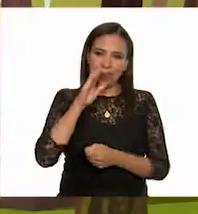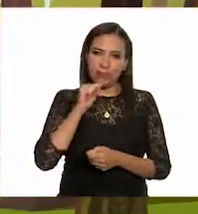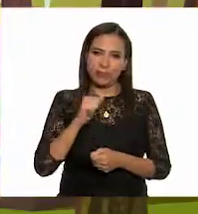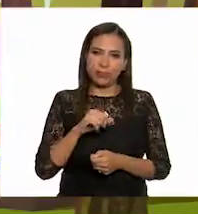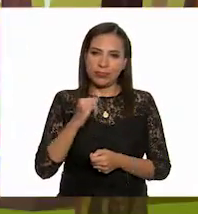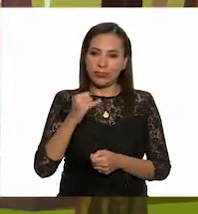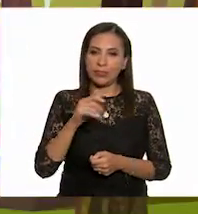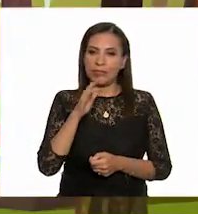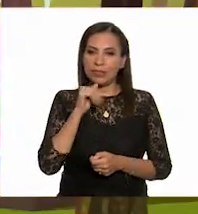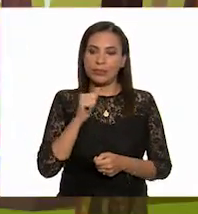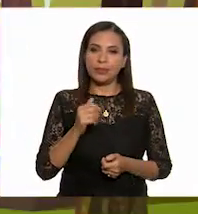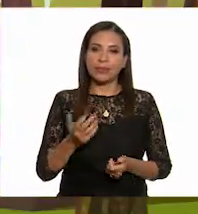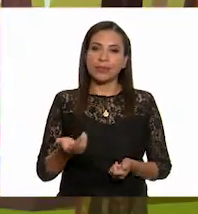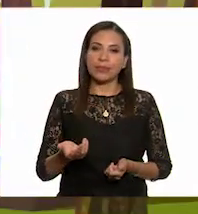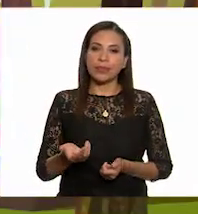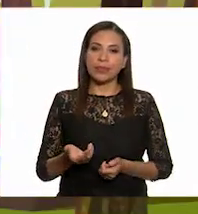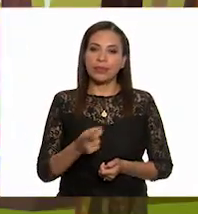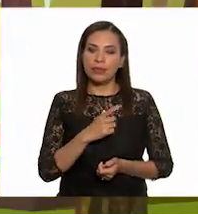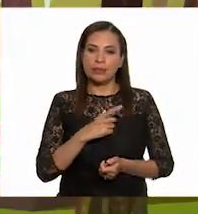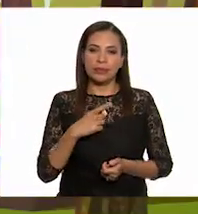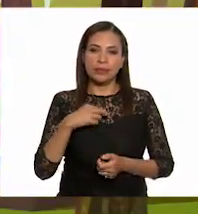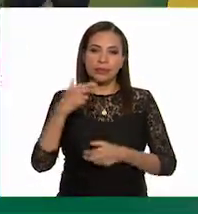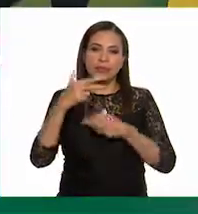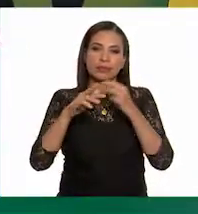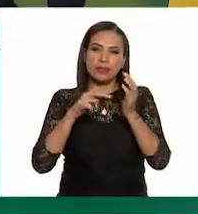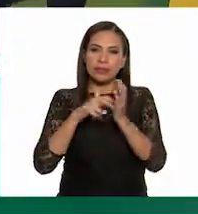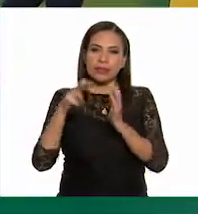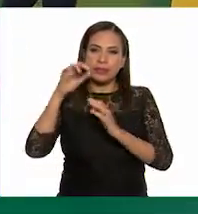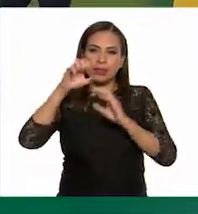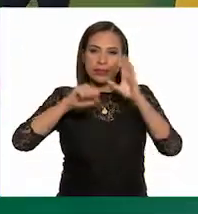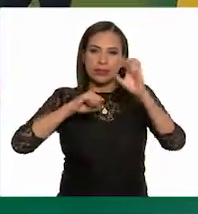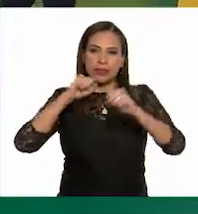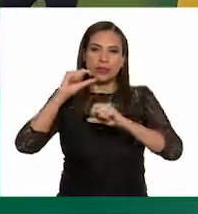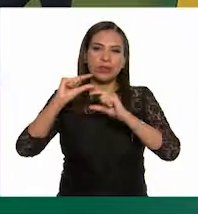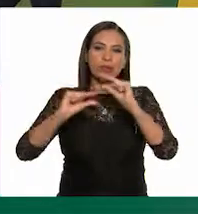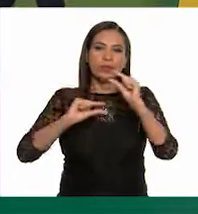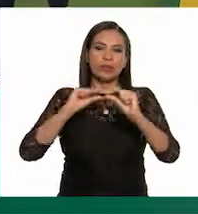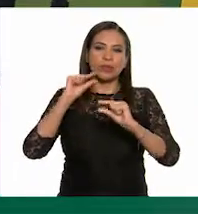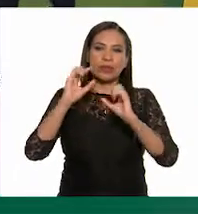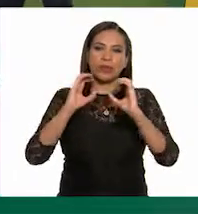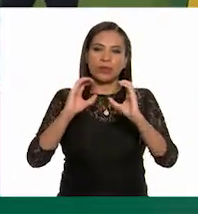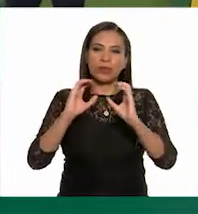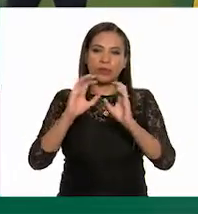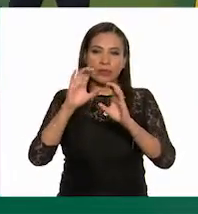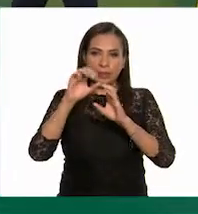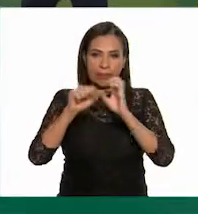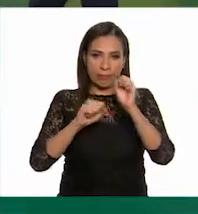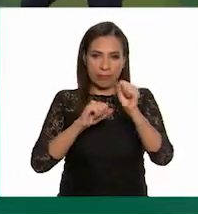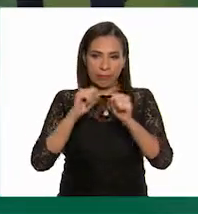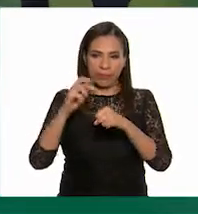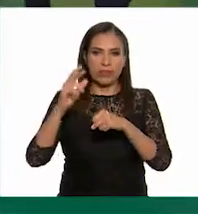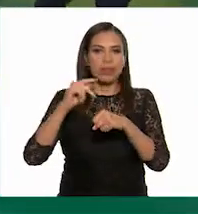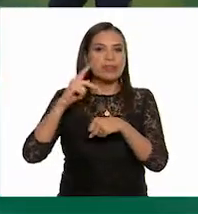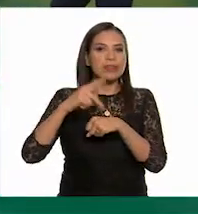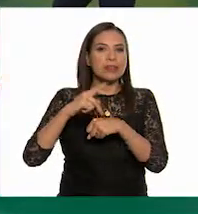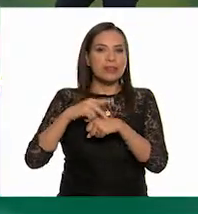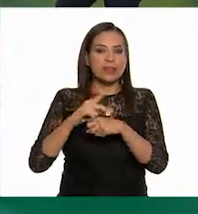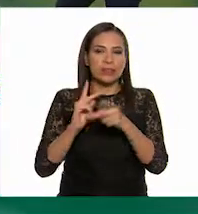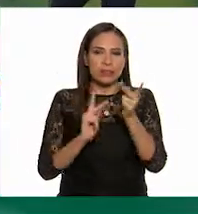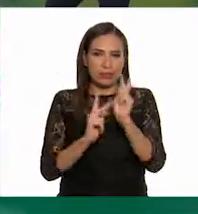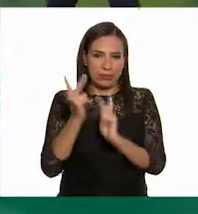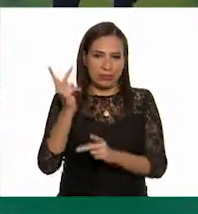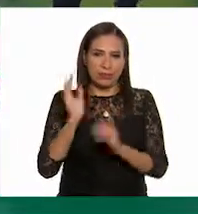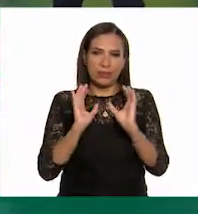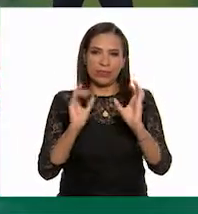¡Ah, está muy inclinado! ¡Sí! ¡Tenemos que avanzar con cuidado! ¡Sí! ¡Suban, suban! ¡Sujétense de las rocas y de las ramas, niños y niñas!